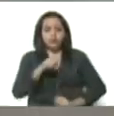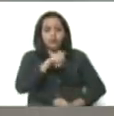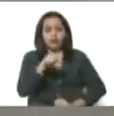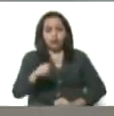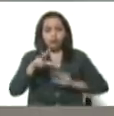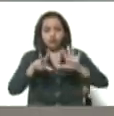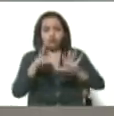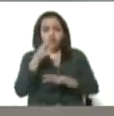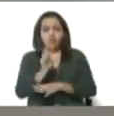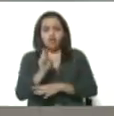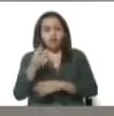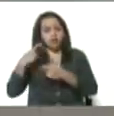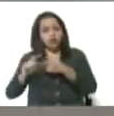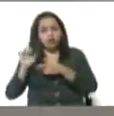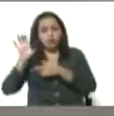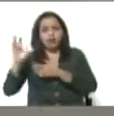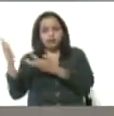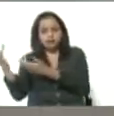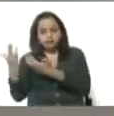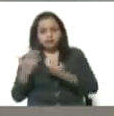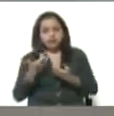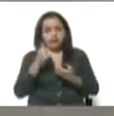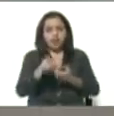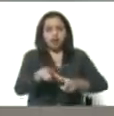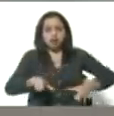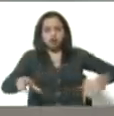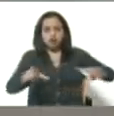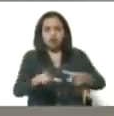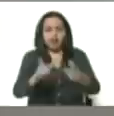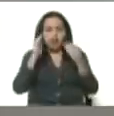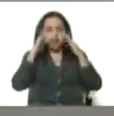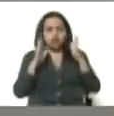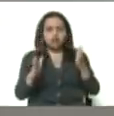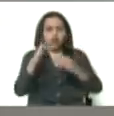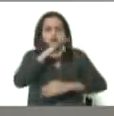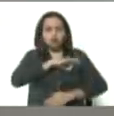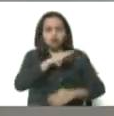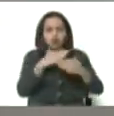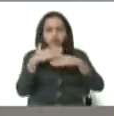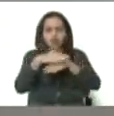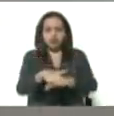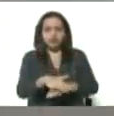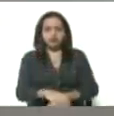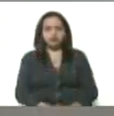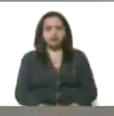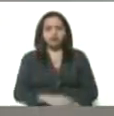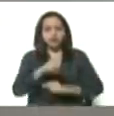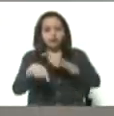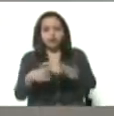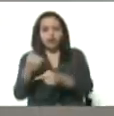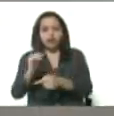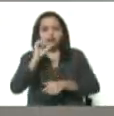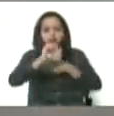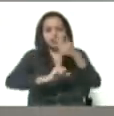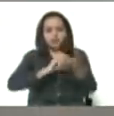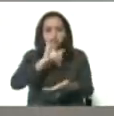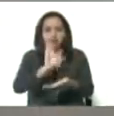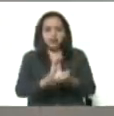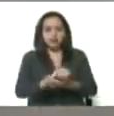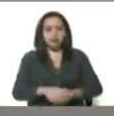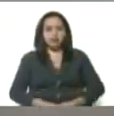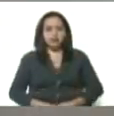son casos importados que están en los puestos de atención social integral. Luego está el Distrito Capital